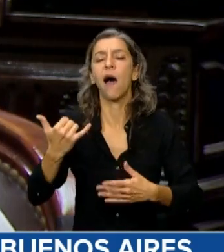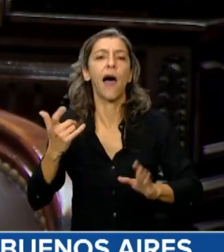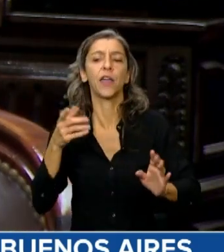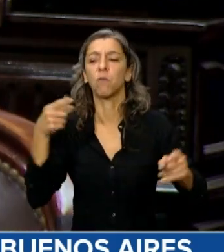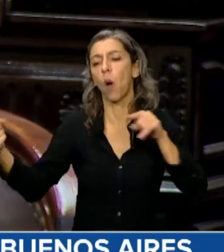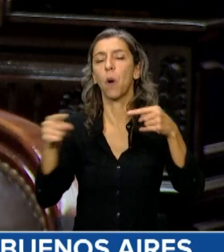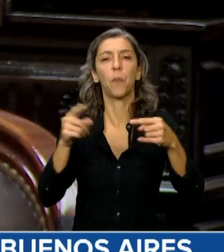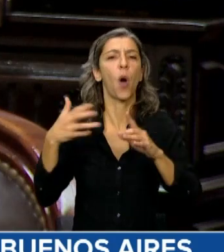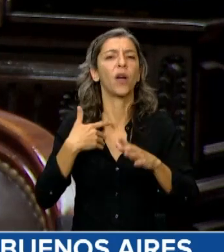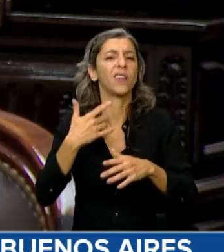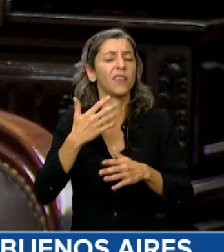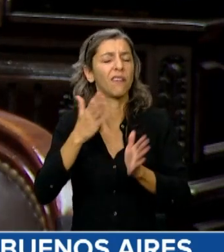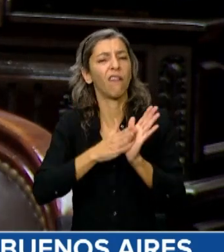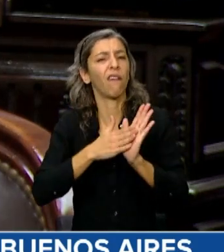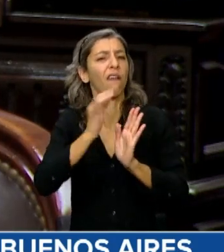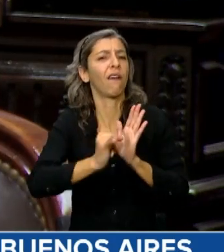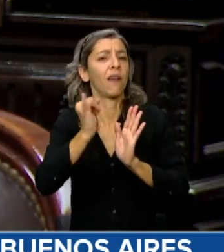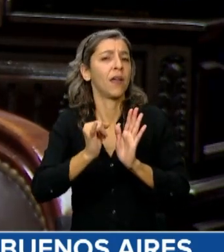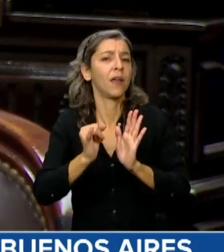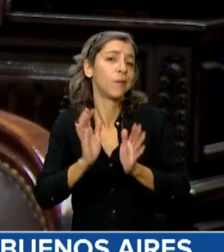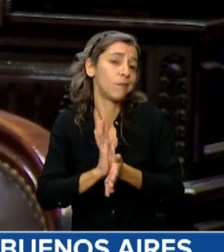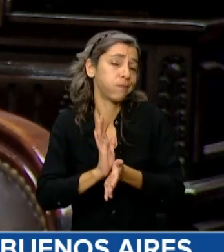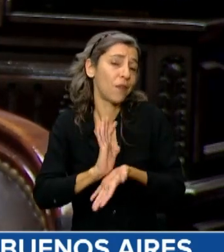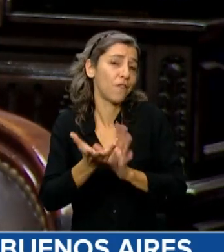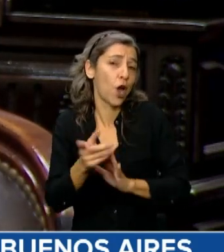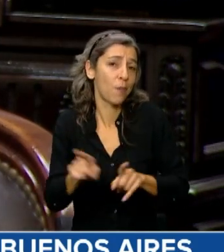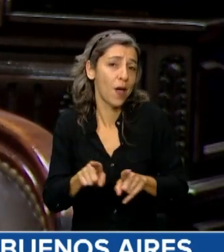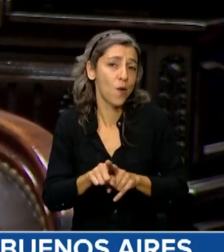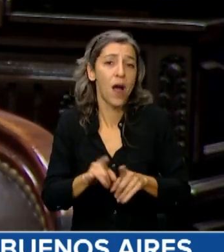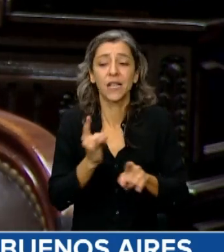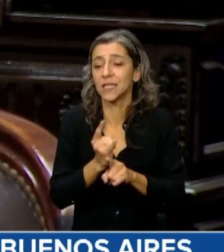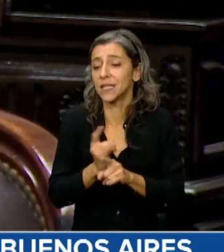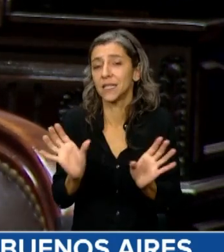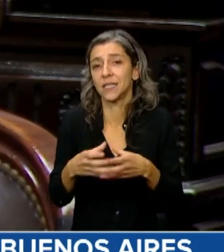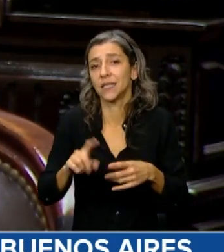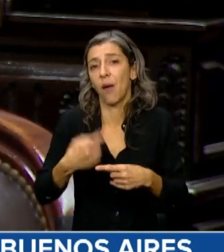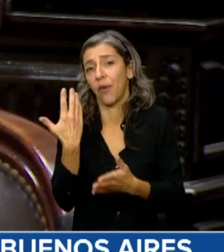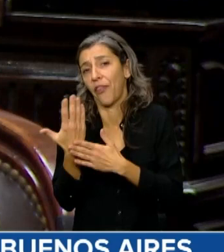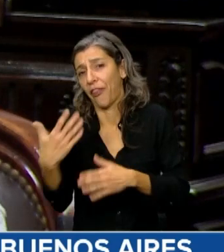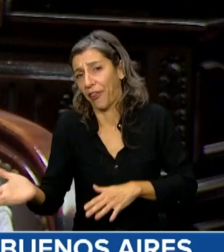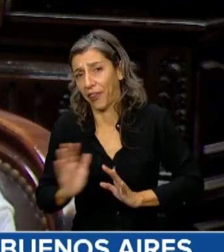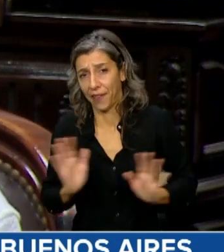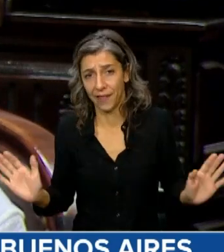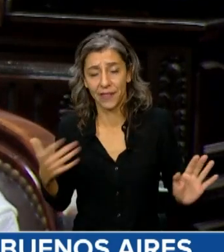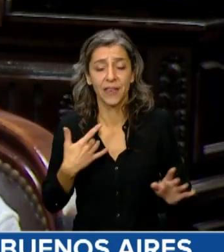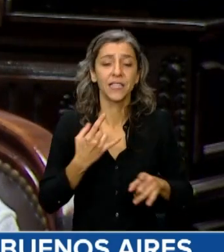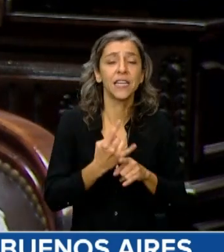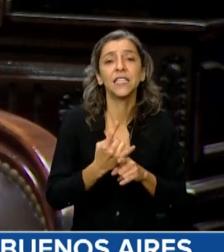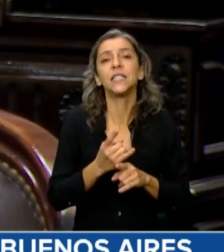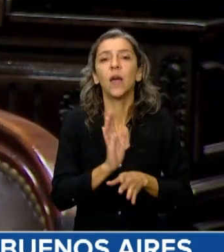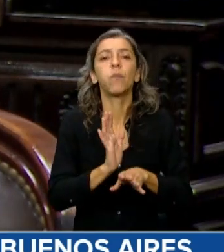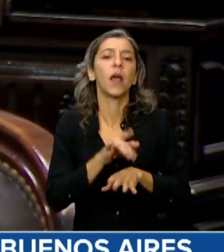bastante parecido a esos argumentos de la derecha. Es mentira, además, como dice este documento, que el ataque o el lawfare se usa